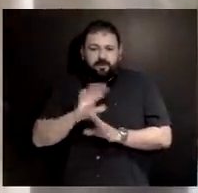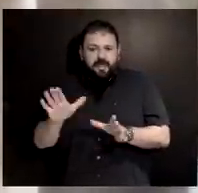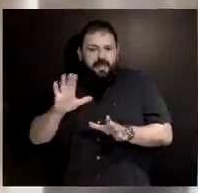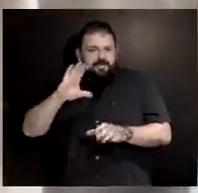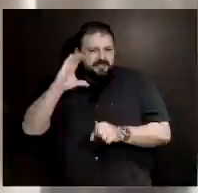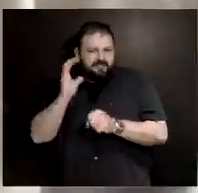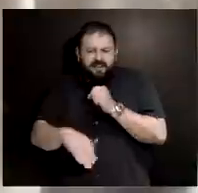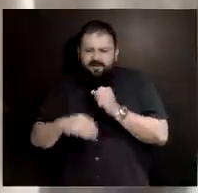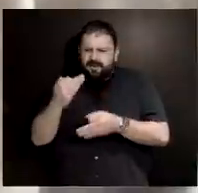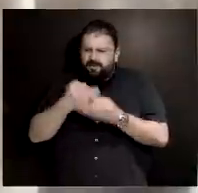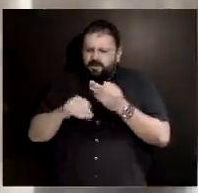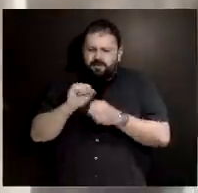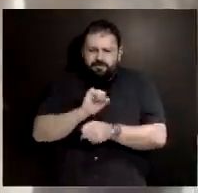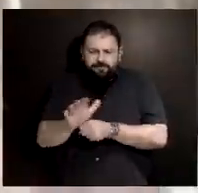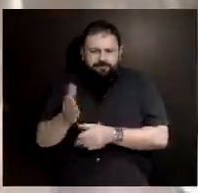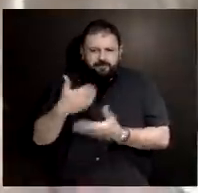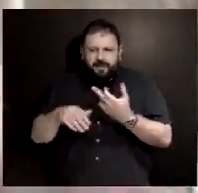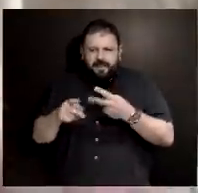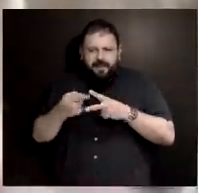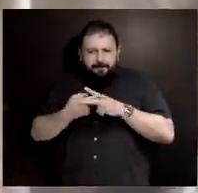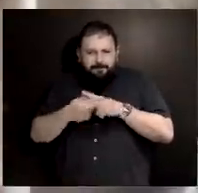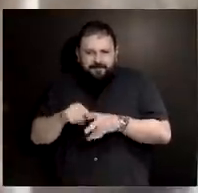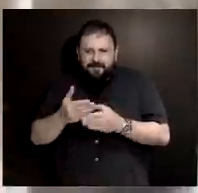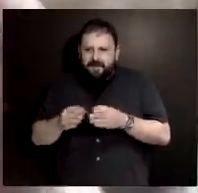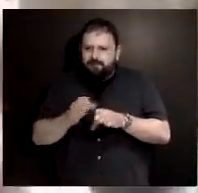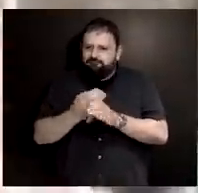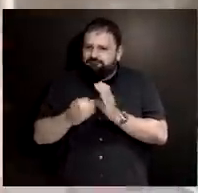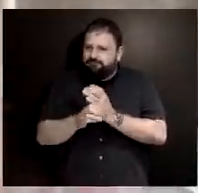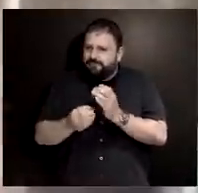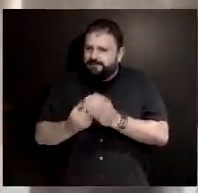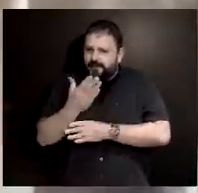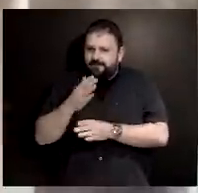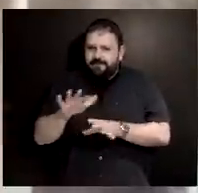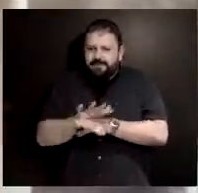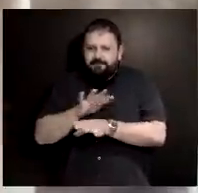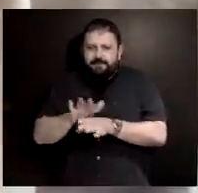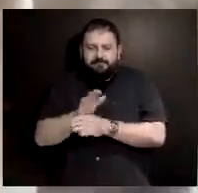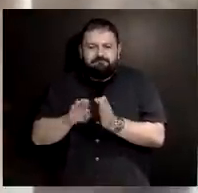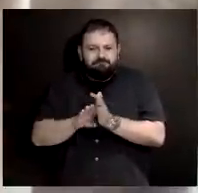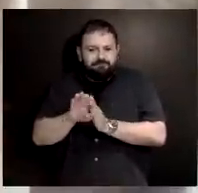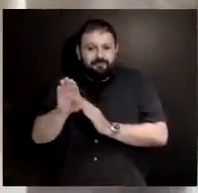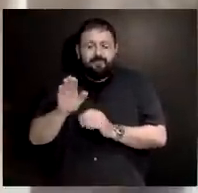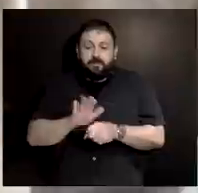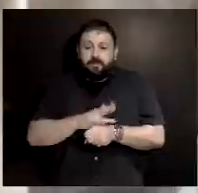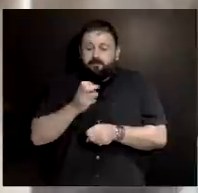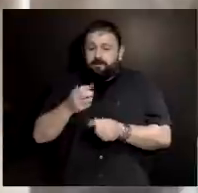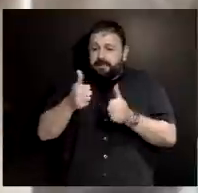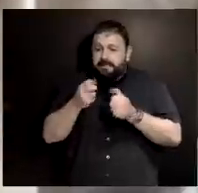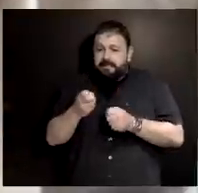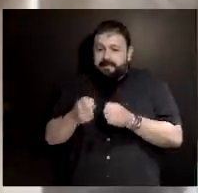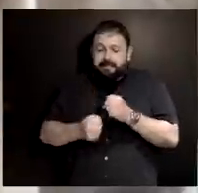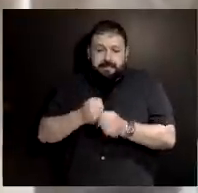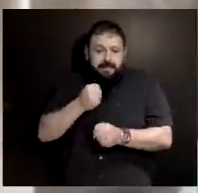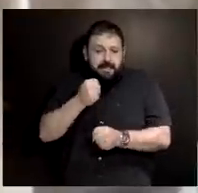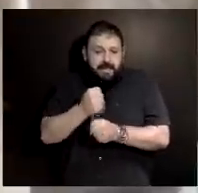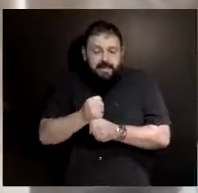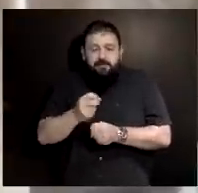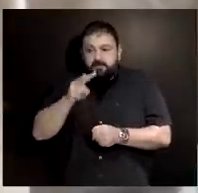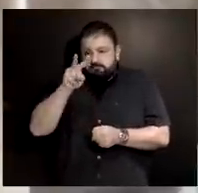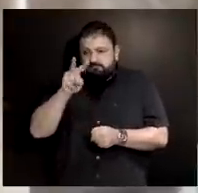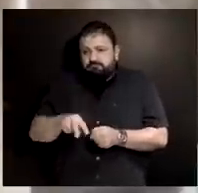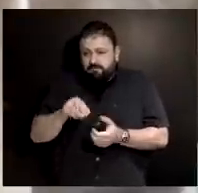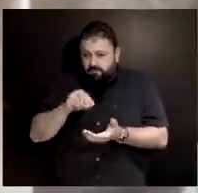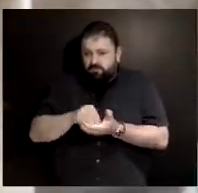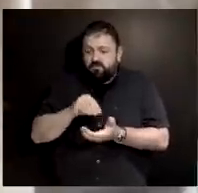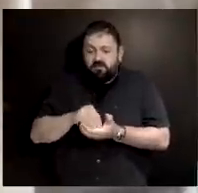pandemia, ¿no? Es curioso cómo tenemos esta sensación de que esto se va a quedar nada más este año. Pues la realidad y lo que estamos viendo todavía